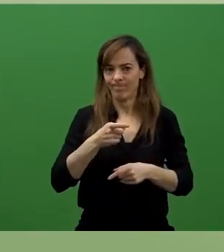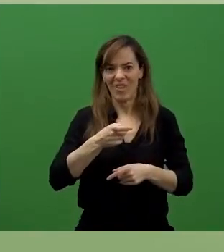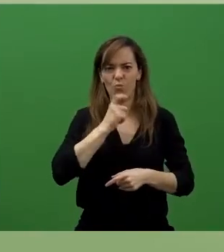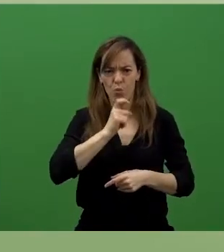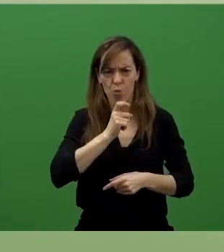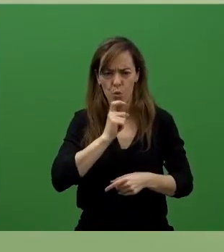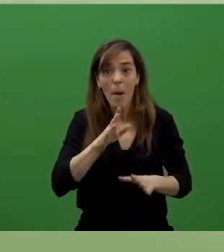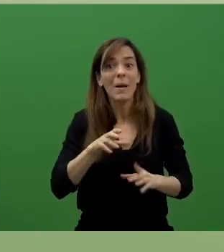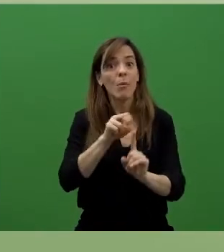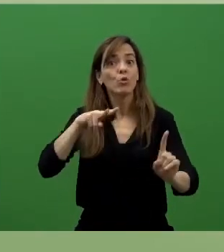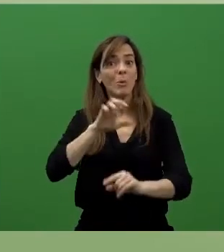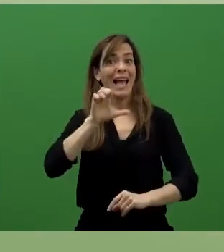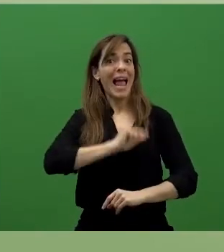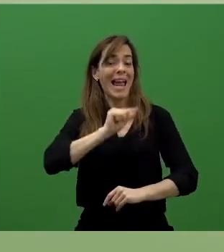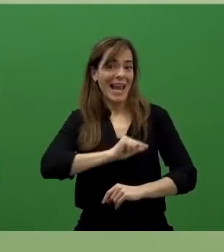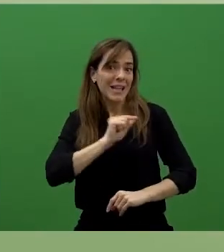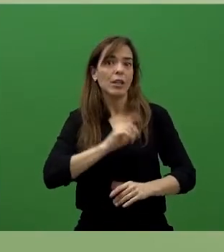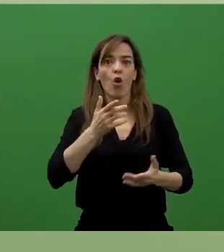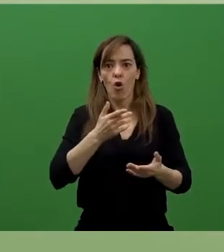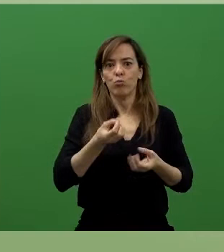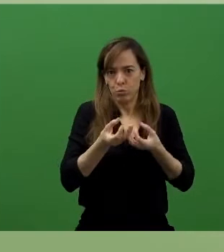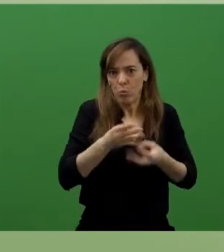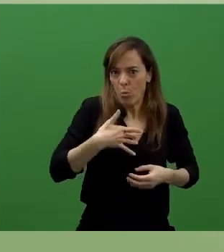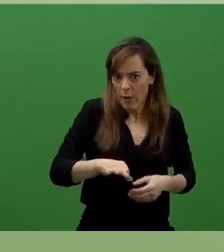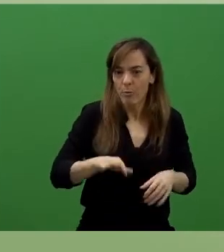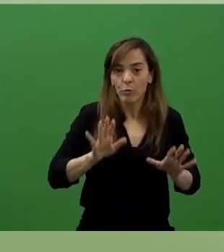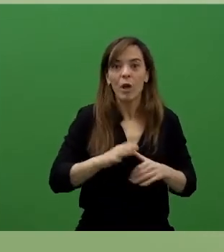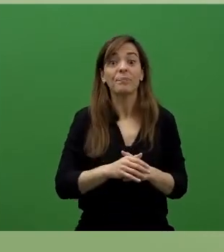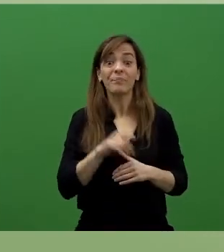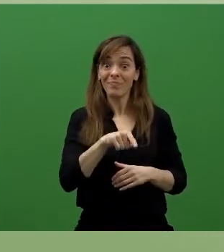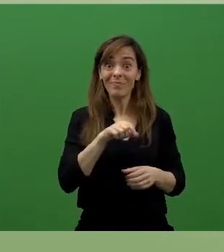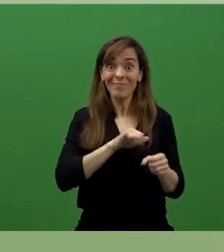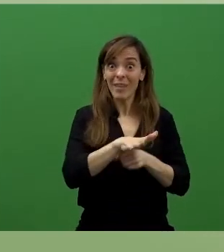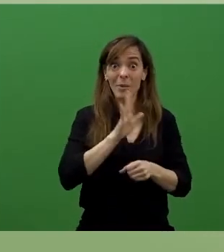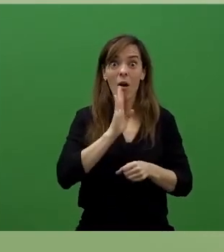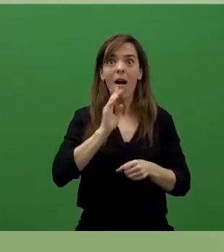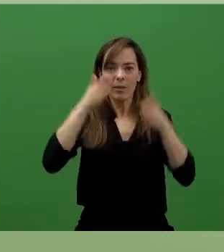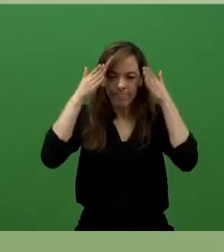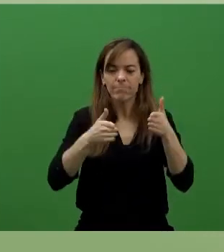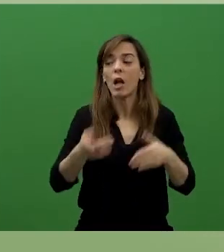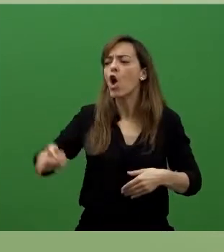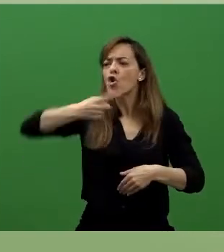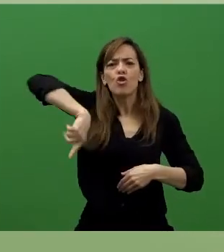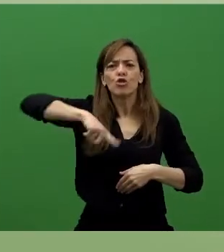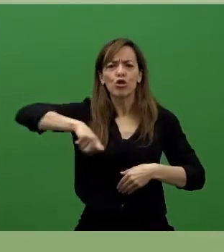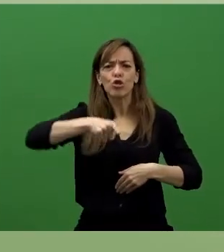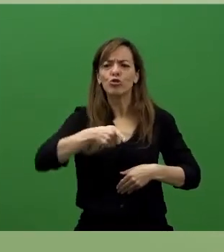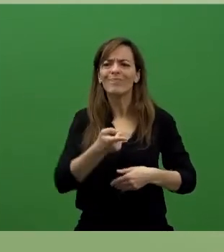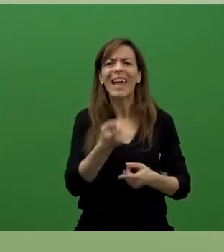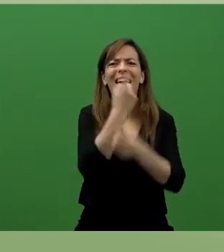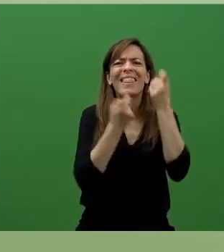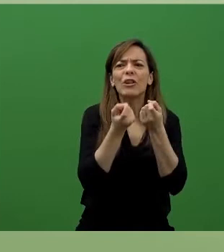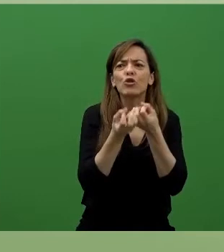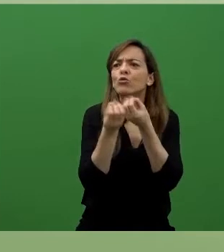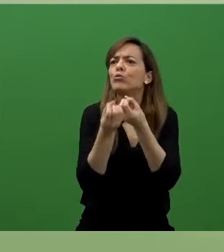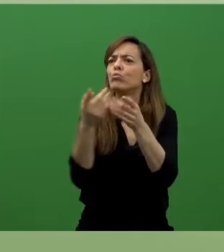ética y legalmente la podamos compartir. Y este es el campo que trabajamos nosotros, ¿no? ¿Cómo podemos ayudar a que se compartan